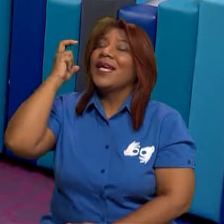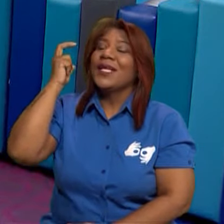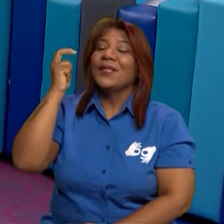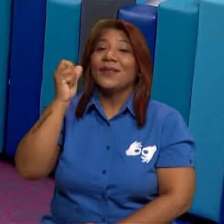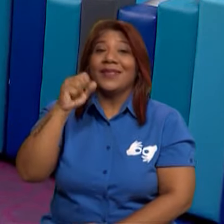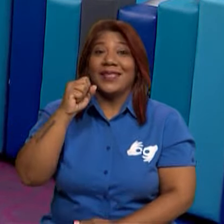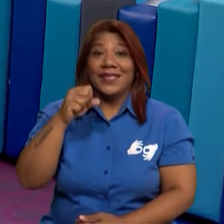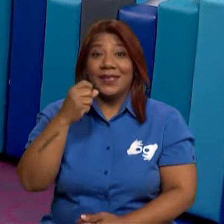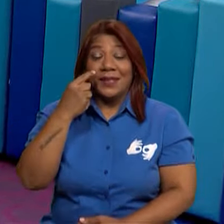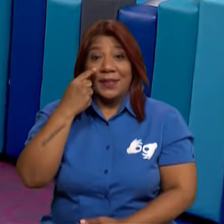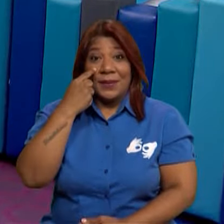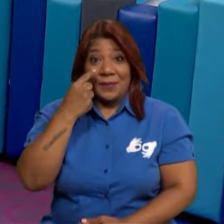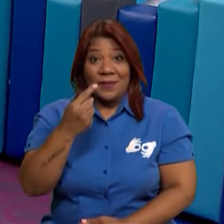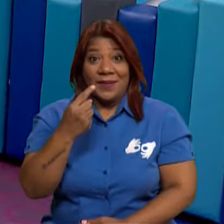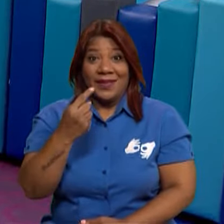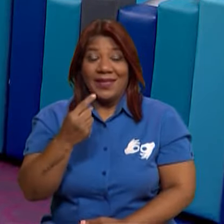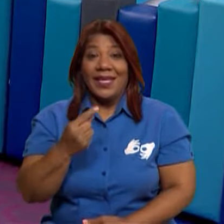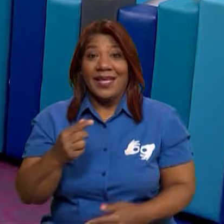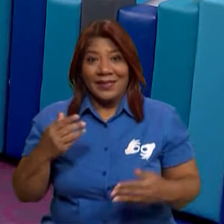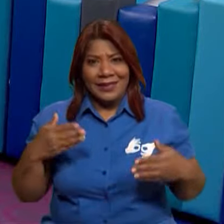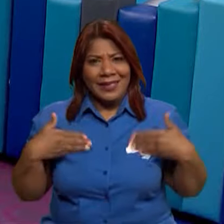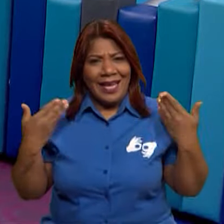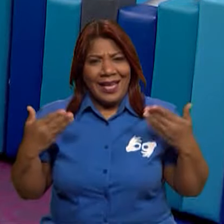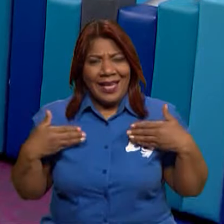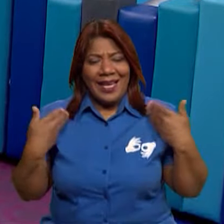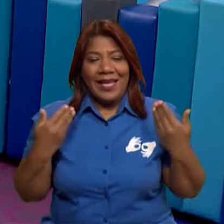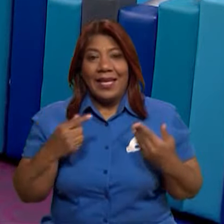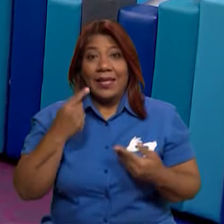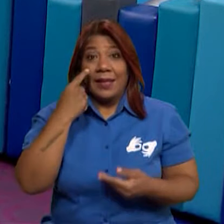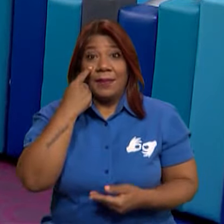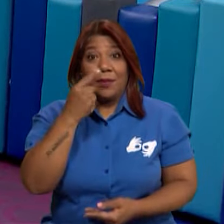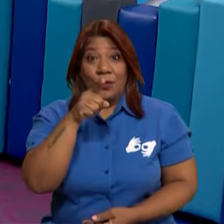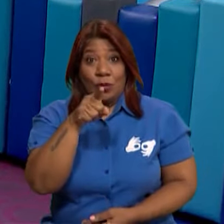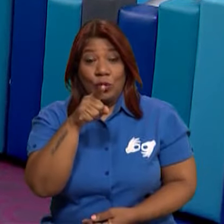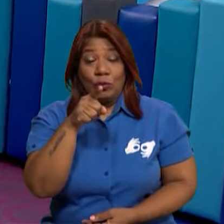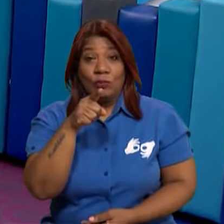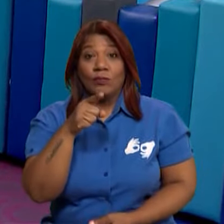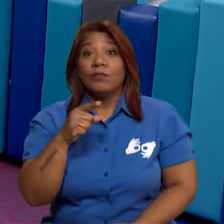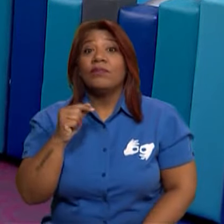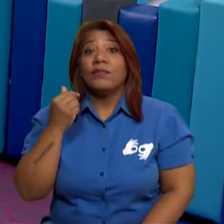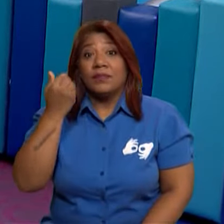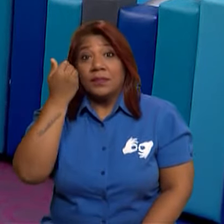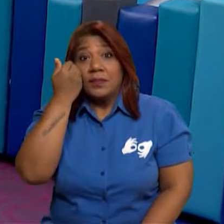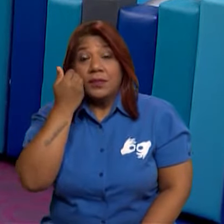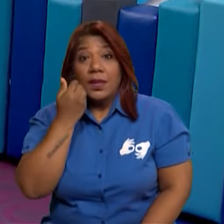voy a enseñar un pequeño truco, ¿sí? ¿Ok? Cuando estás triste, mira,